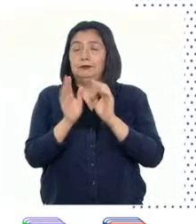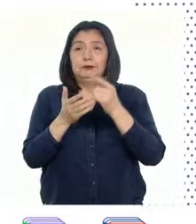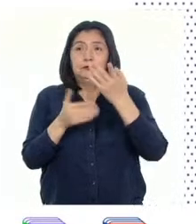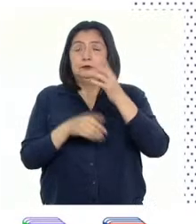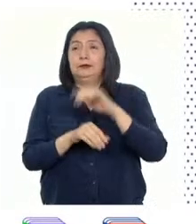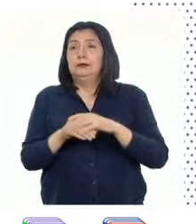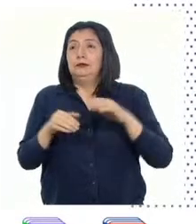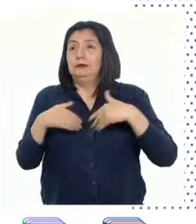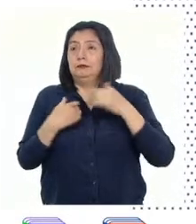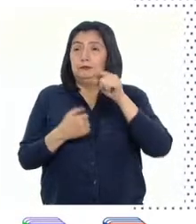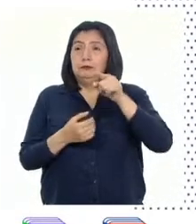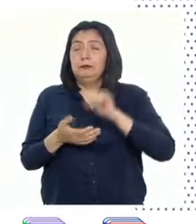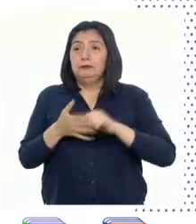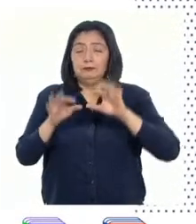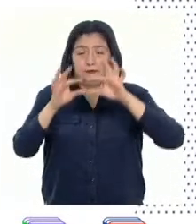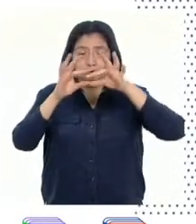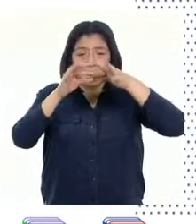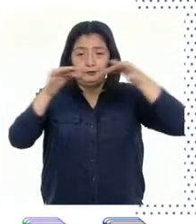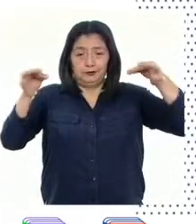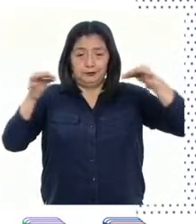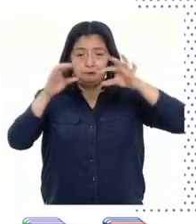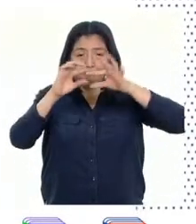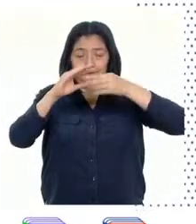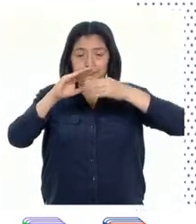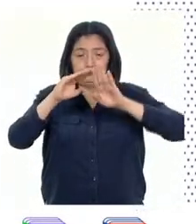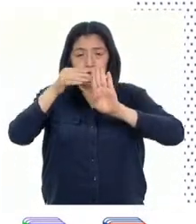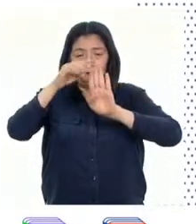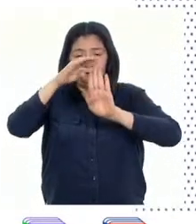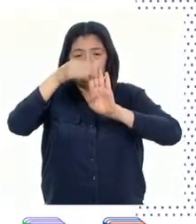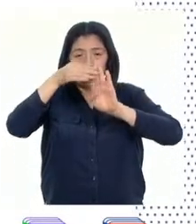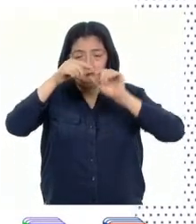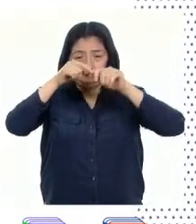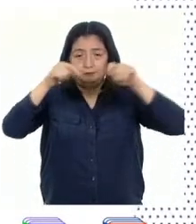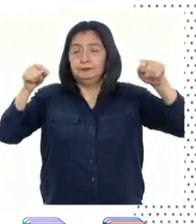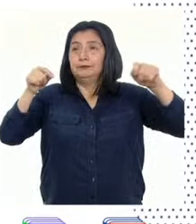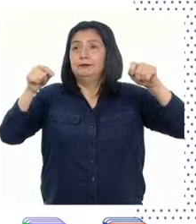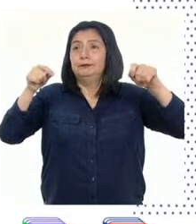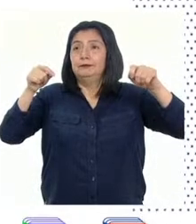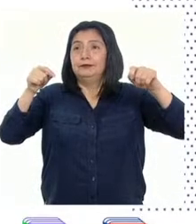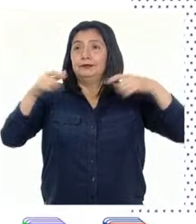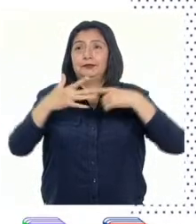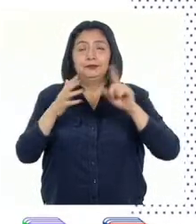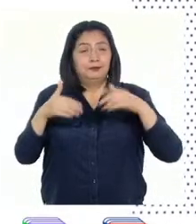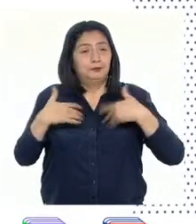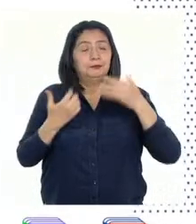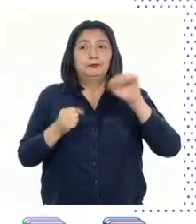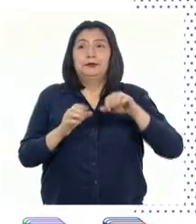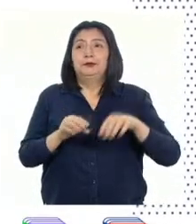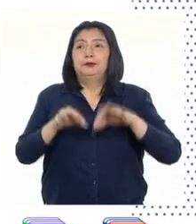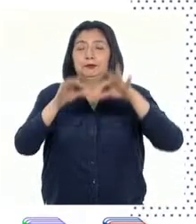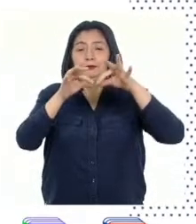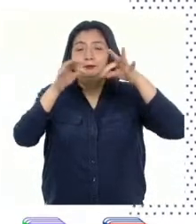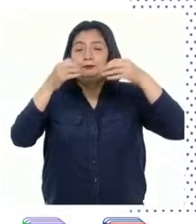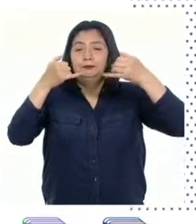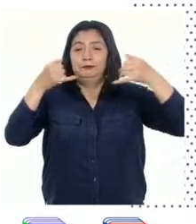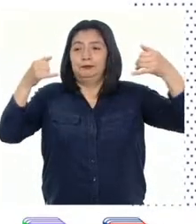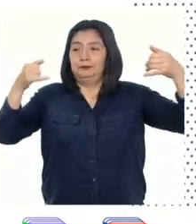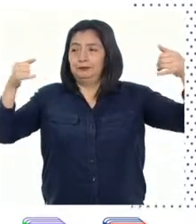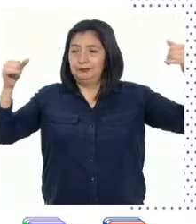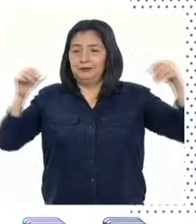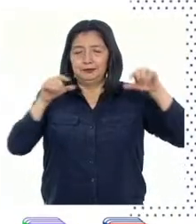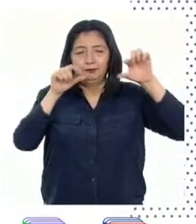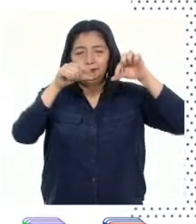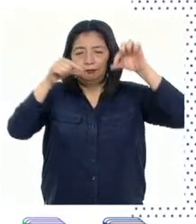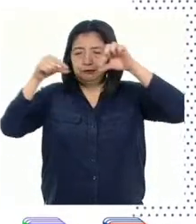superior, poner ahí un pedazo de pabilo o una pita y asegurarlo, de manera que podamos colgar nuestra